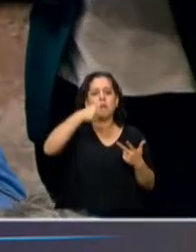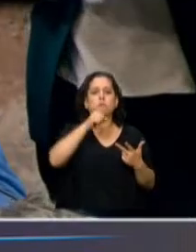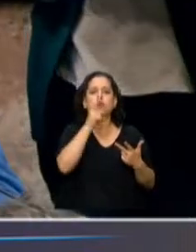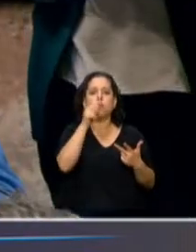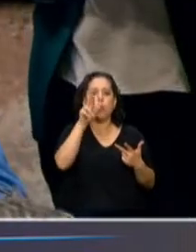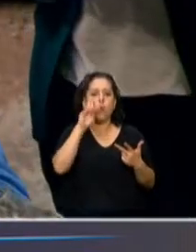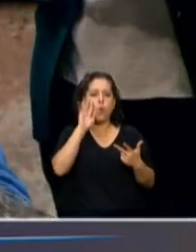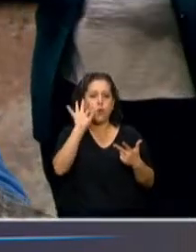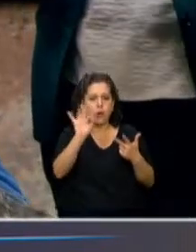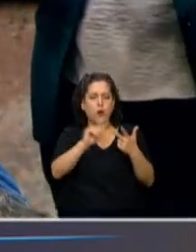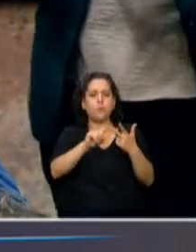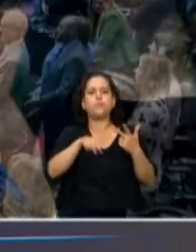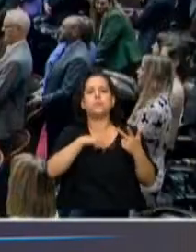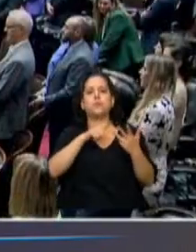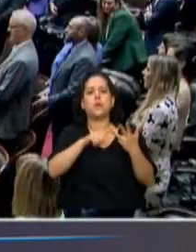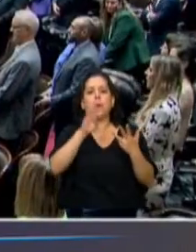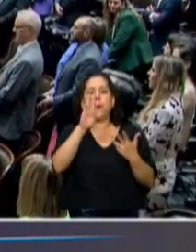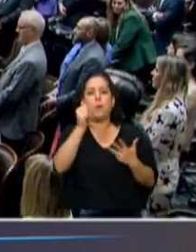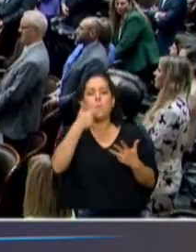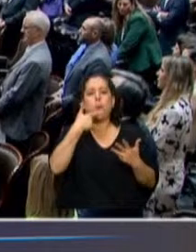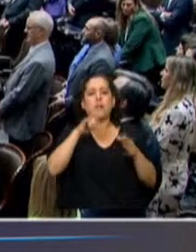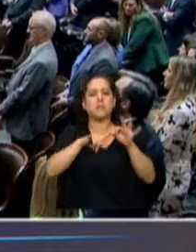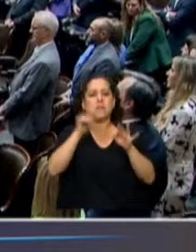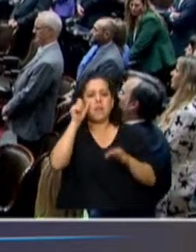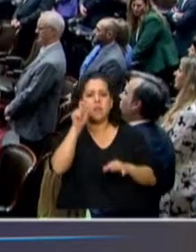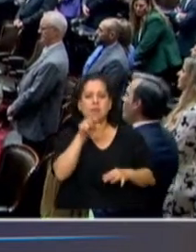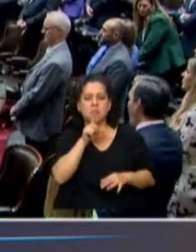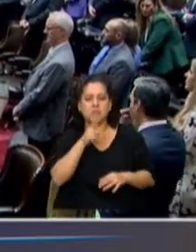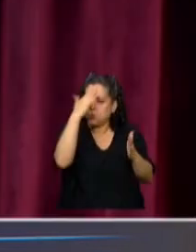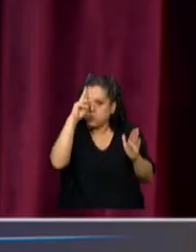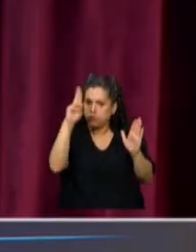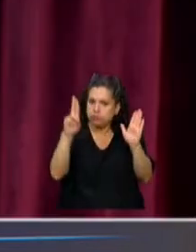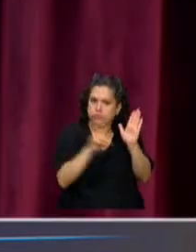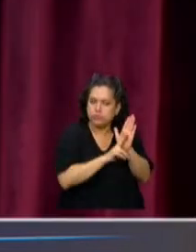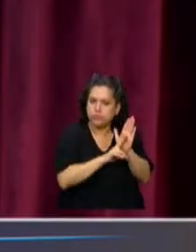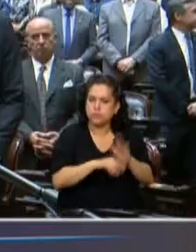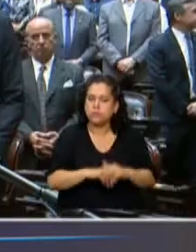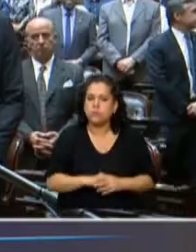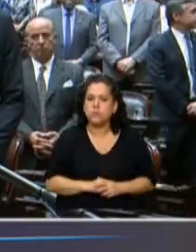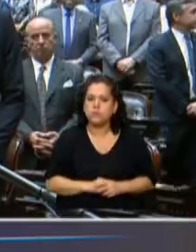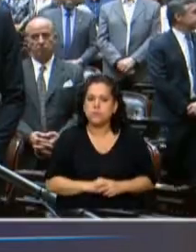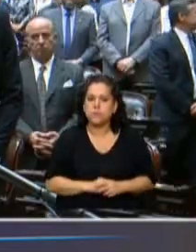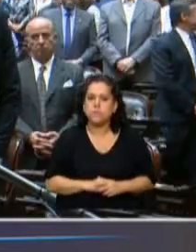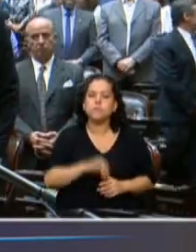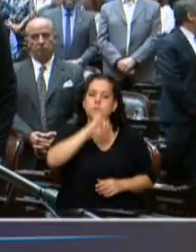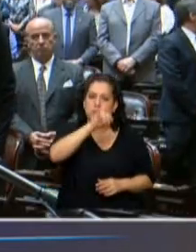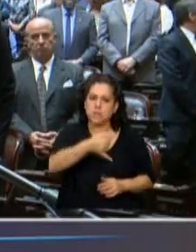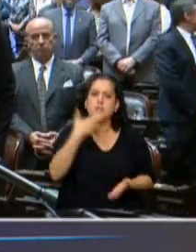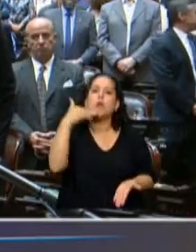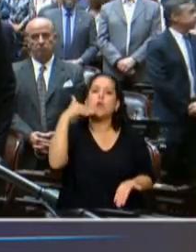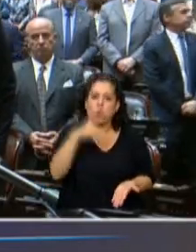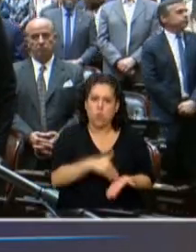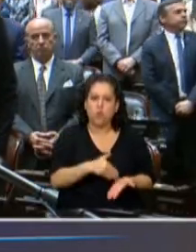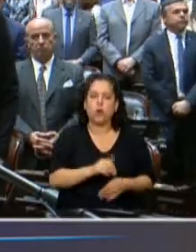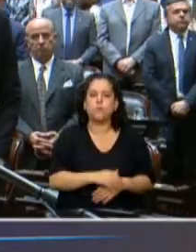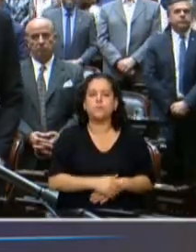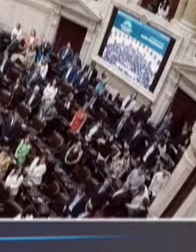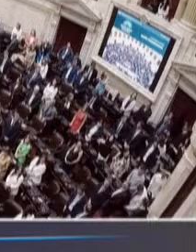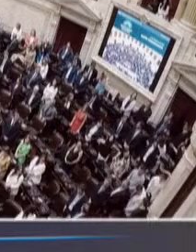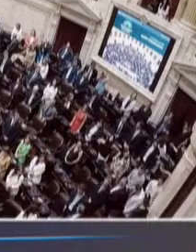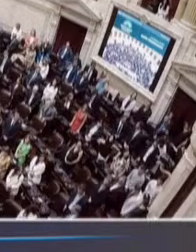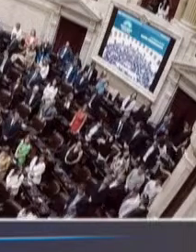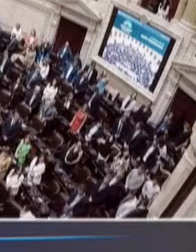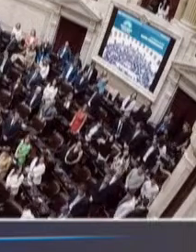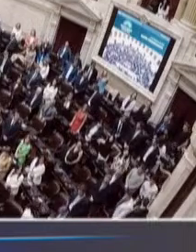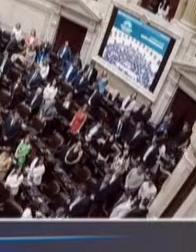su juramento. Hubo repercusiones también de los invitados y las invitadas al recinto. Piensen que son 130